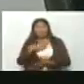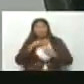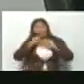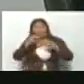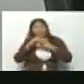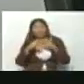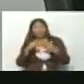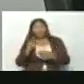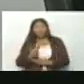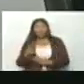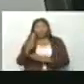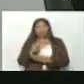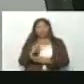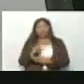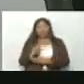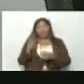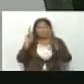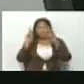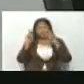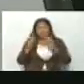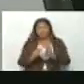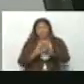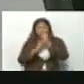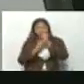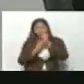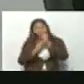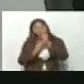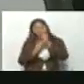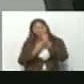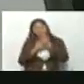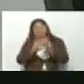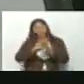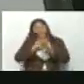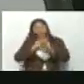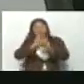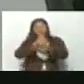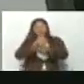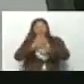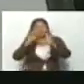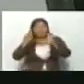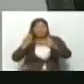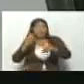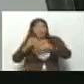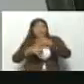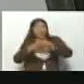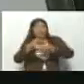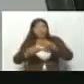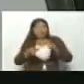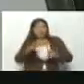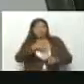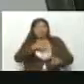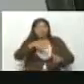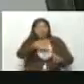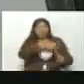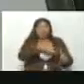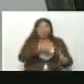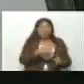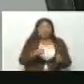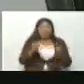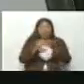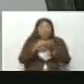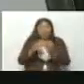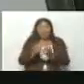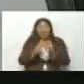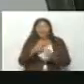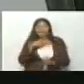Entonces utilizan supuestos dirigentes de los trabajadores para hacer manipulaciones. Ponen a